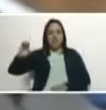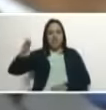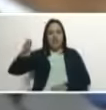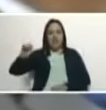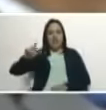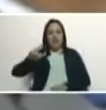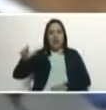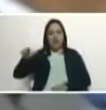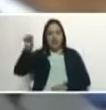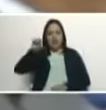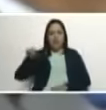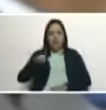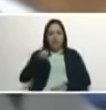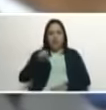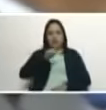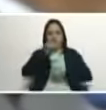Hichazo,